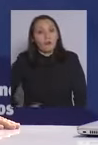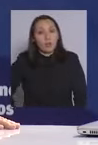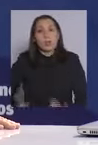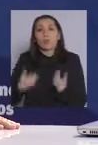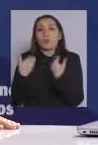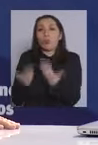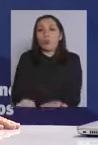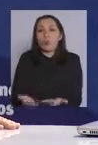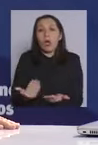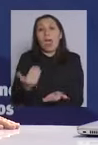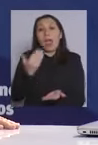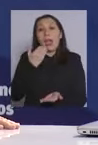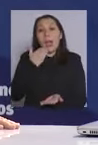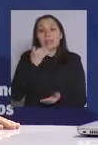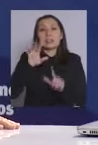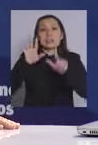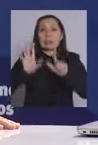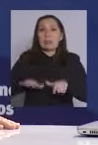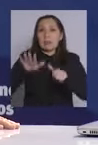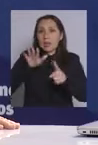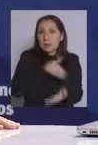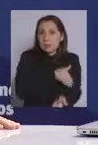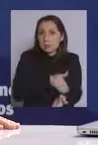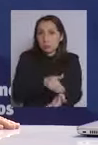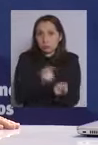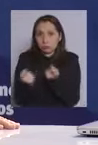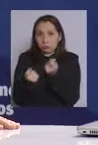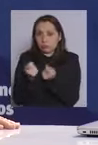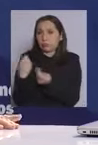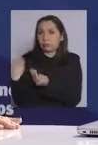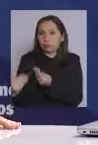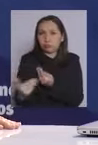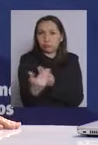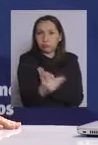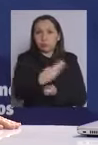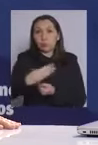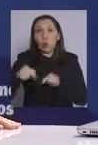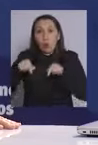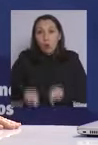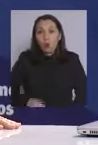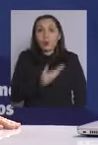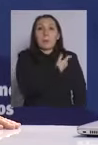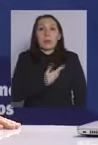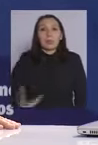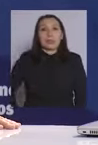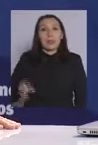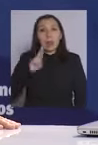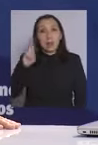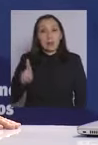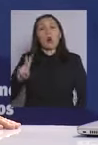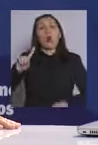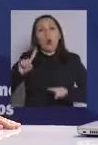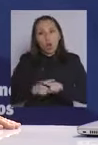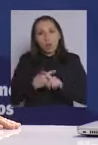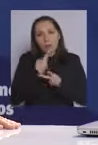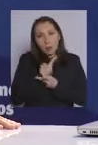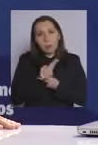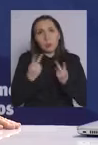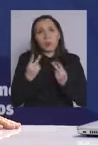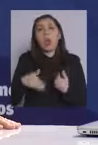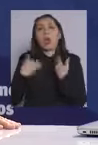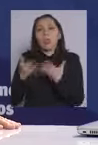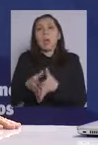entregado casi 7.000 millones de pesos en recursos y hoy día el presidente de la República va a hacer un nuevo anuncio para